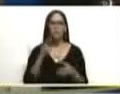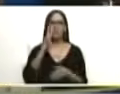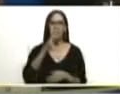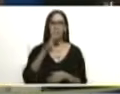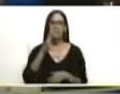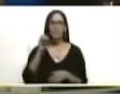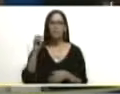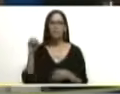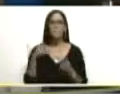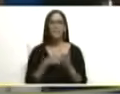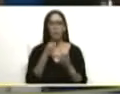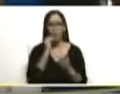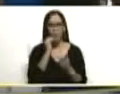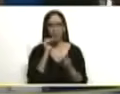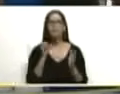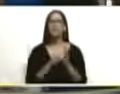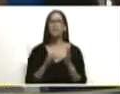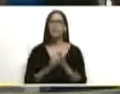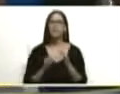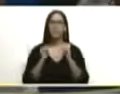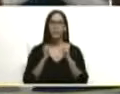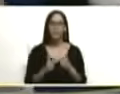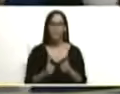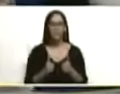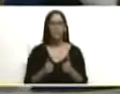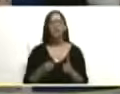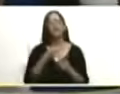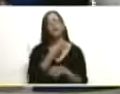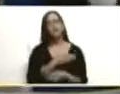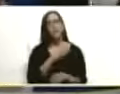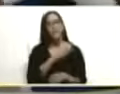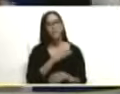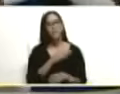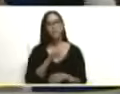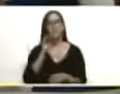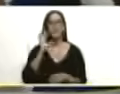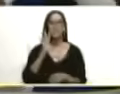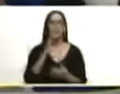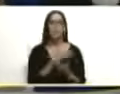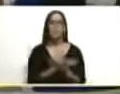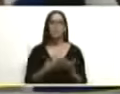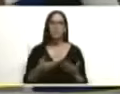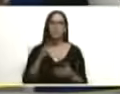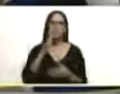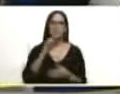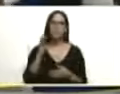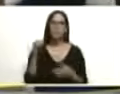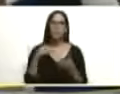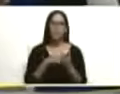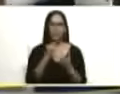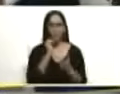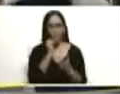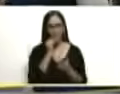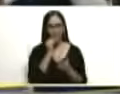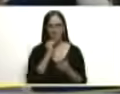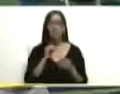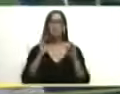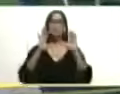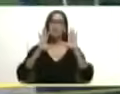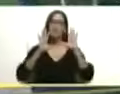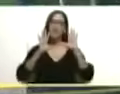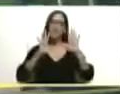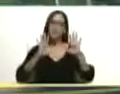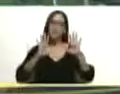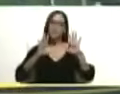5.300.000 jóvenes, de donde arranca esta gran misión para esos 5.300.000 jóvenes de 18 a